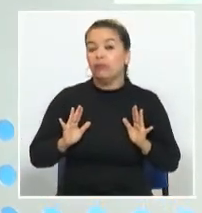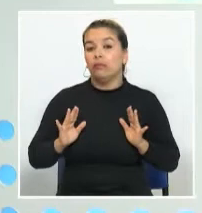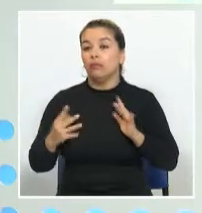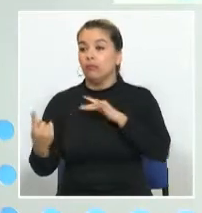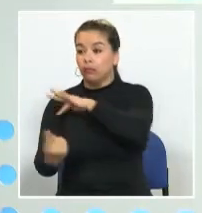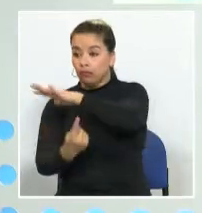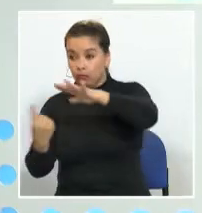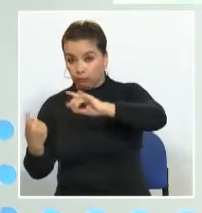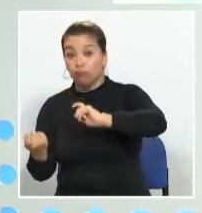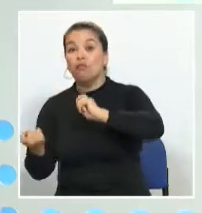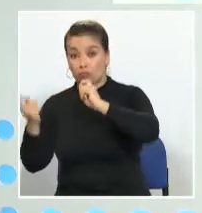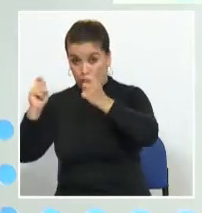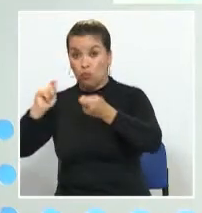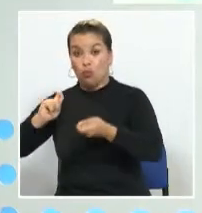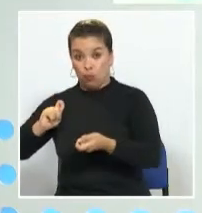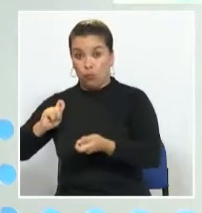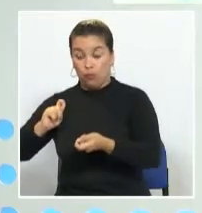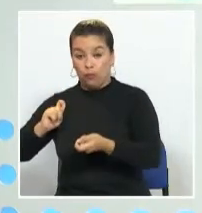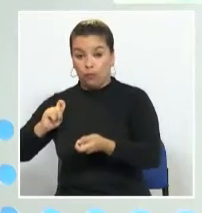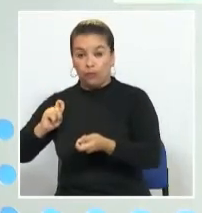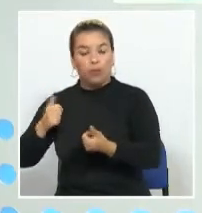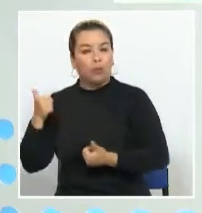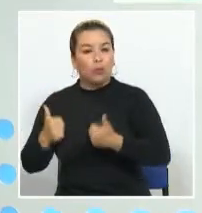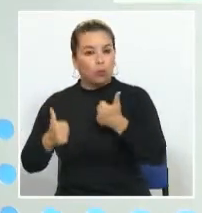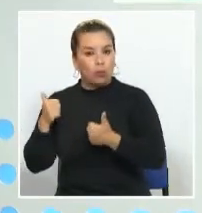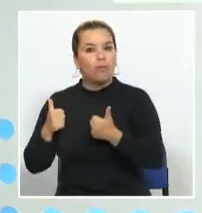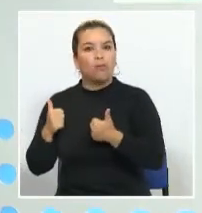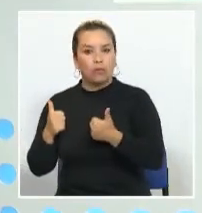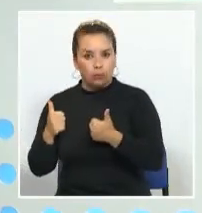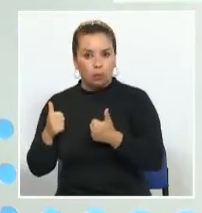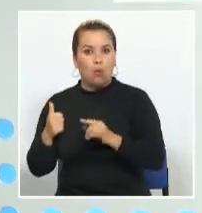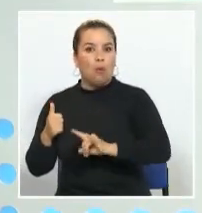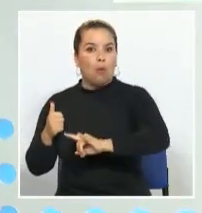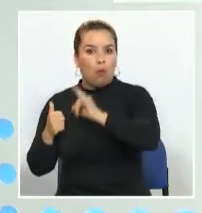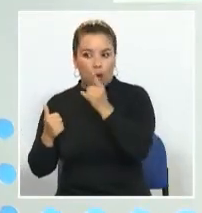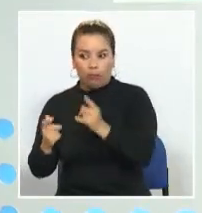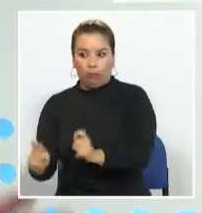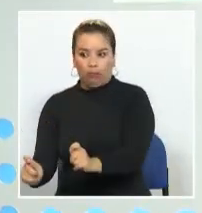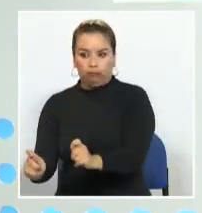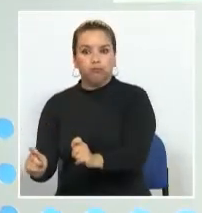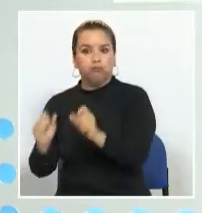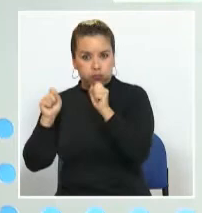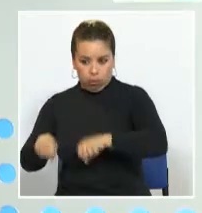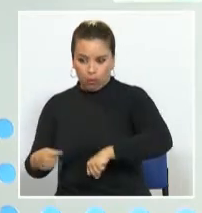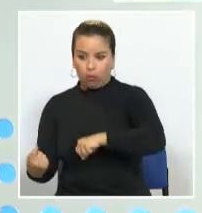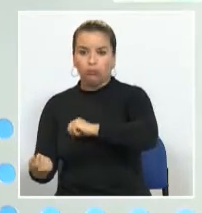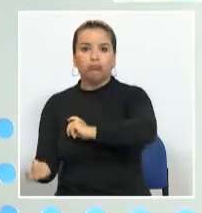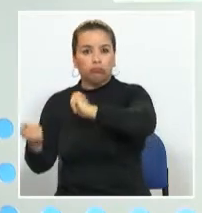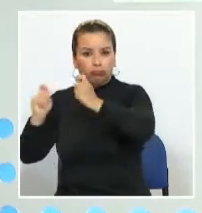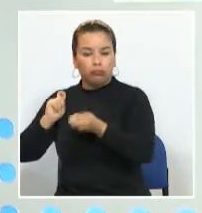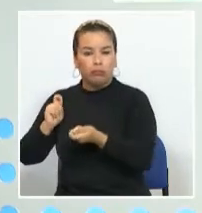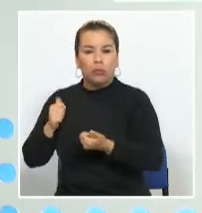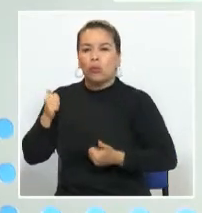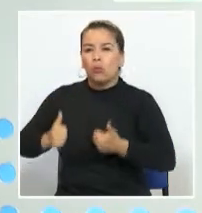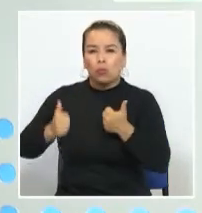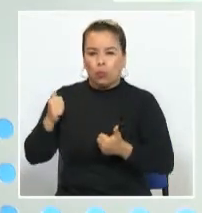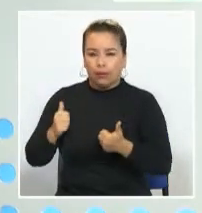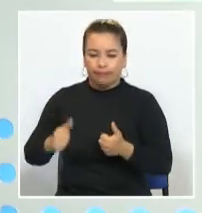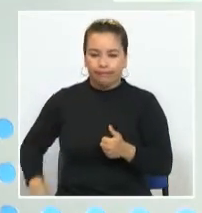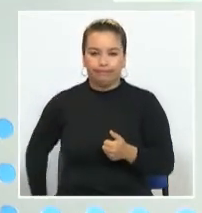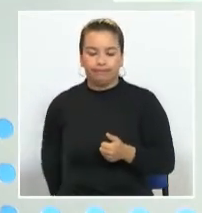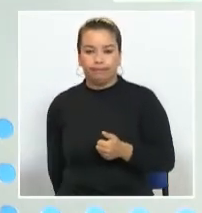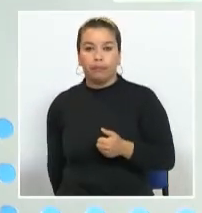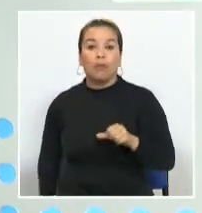ver ahora, los puedo cambiar y puedo alterar el curso de la enfermedad. Los otros factores no modificables son la